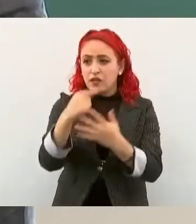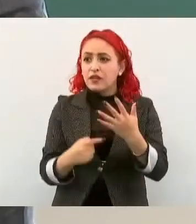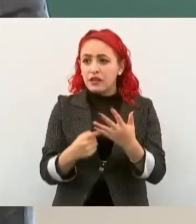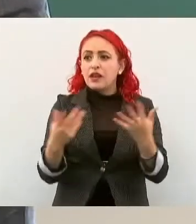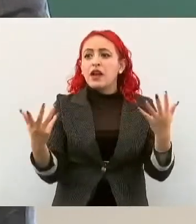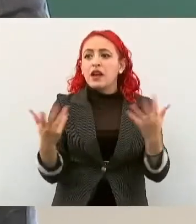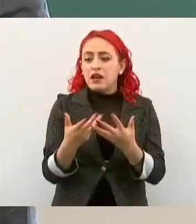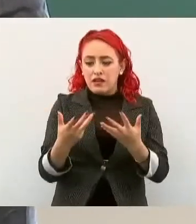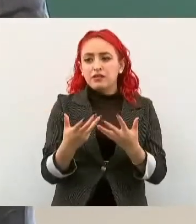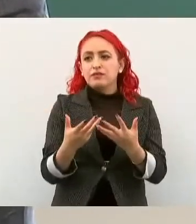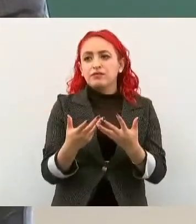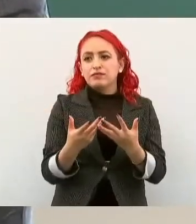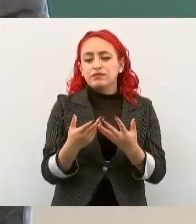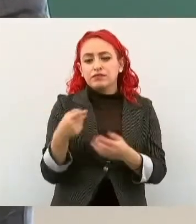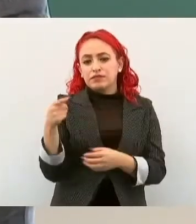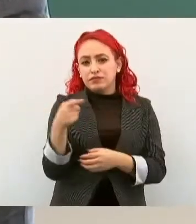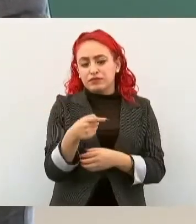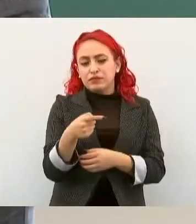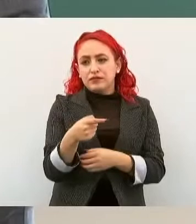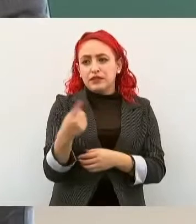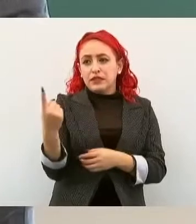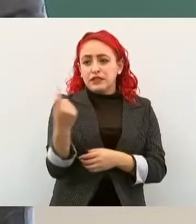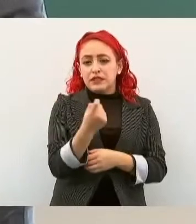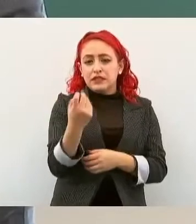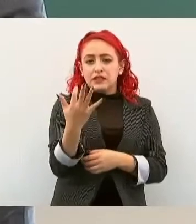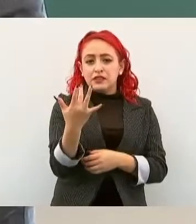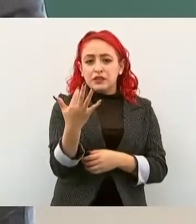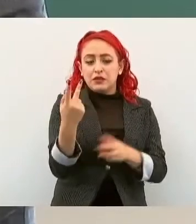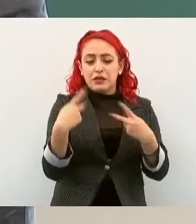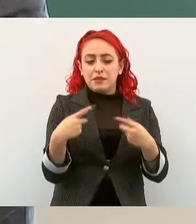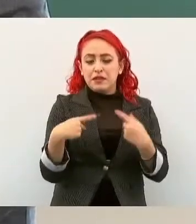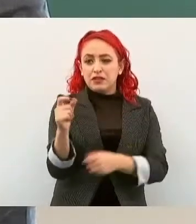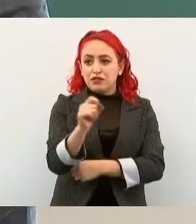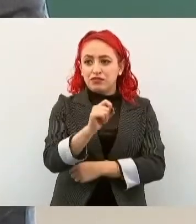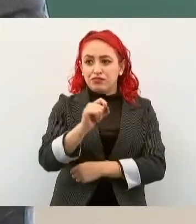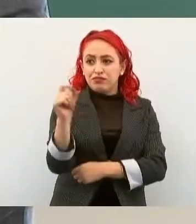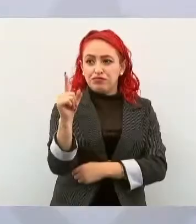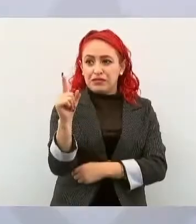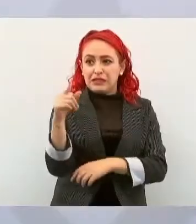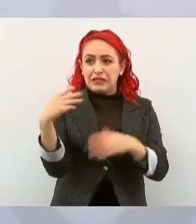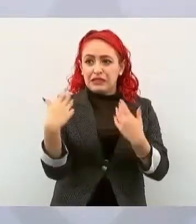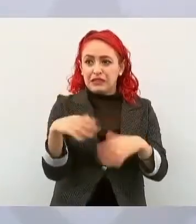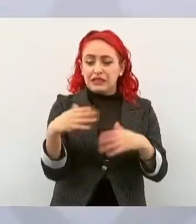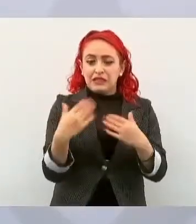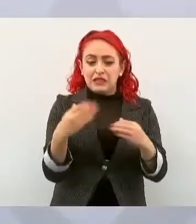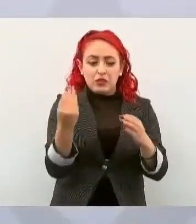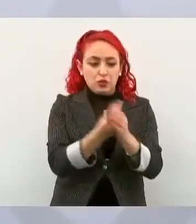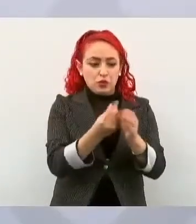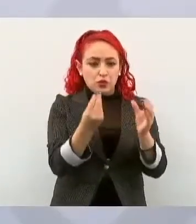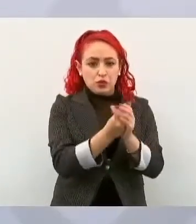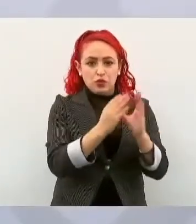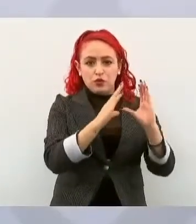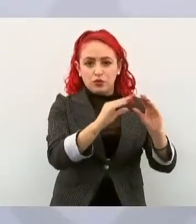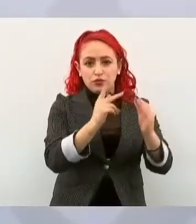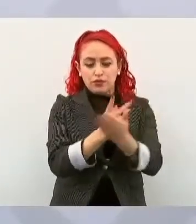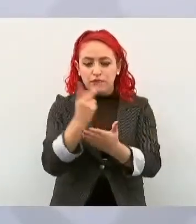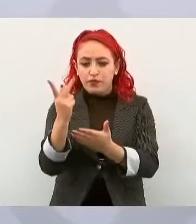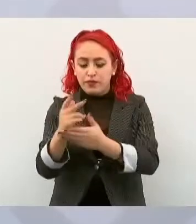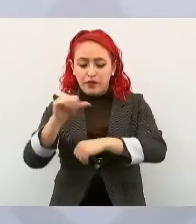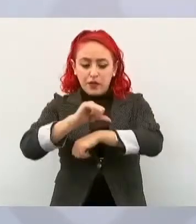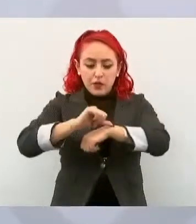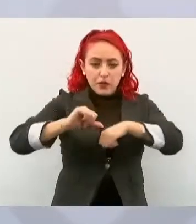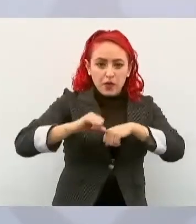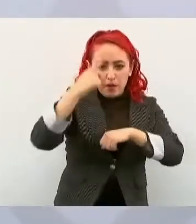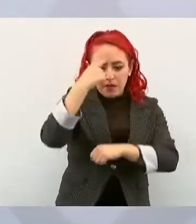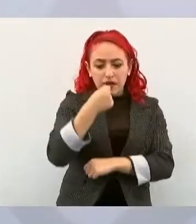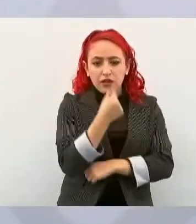a la existencia de estos de 150 especialistas, es sede de cursos de posgrado en cirugía